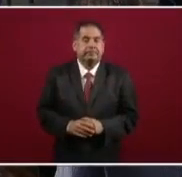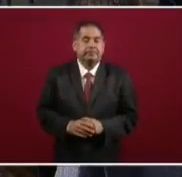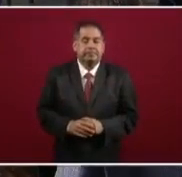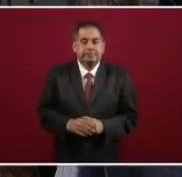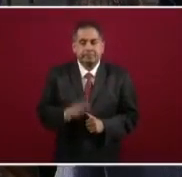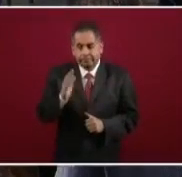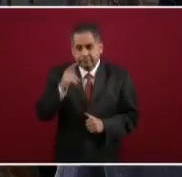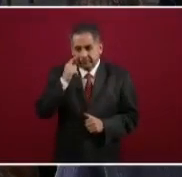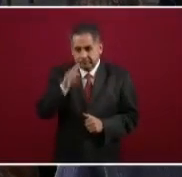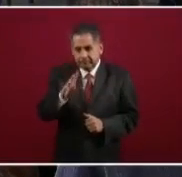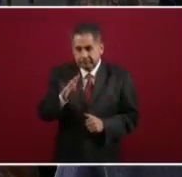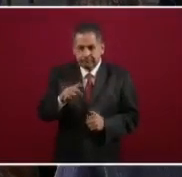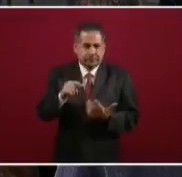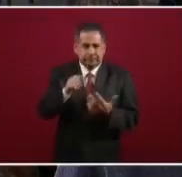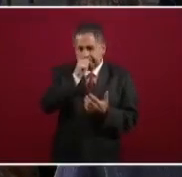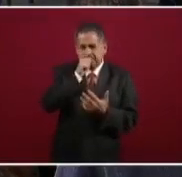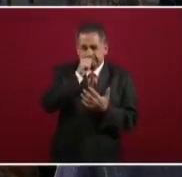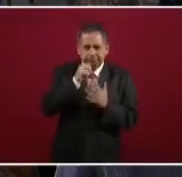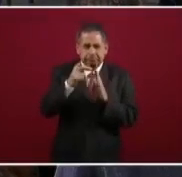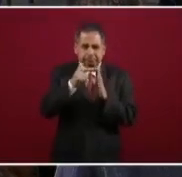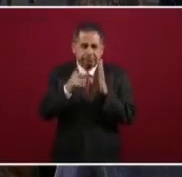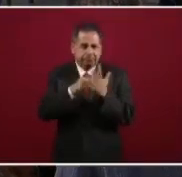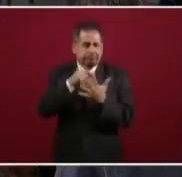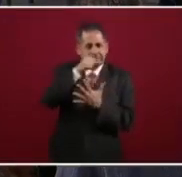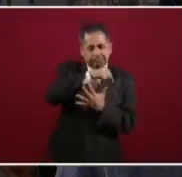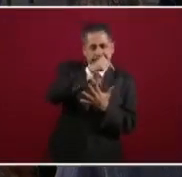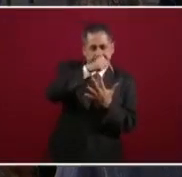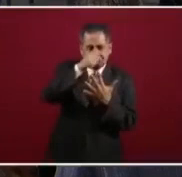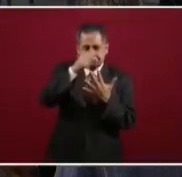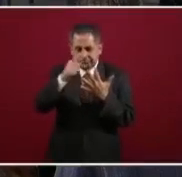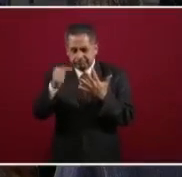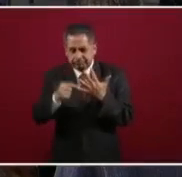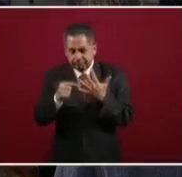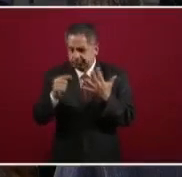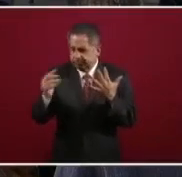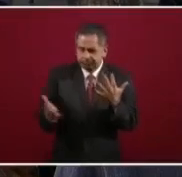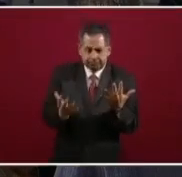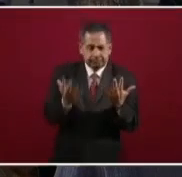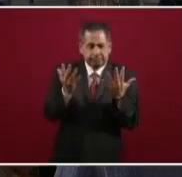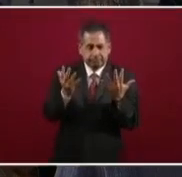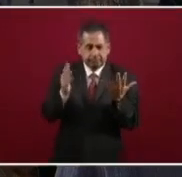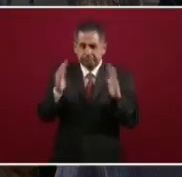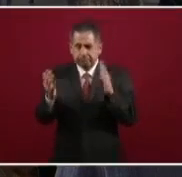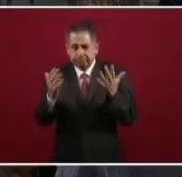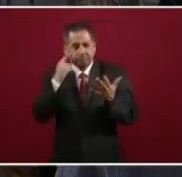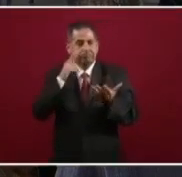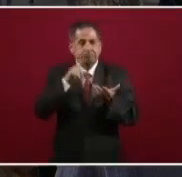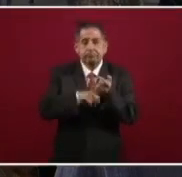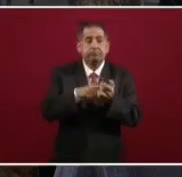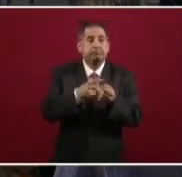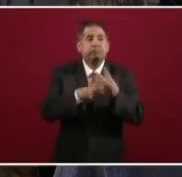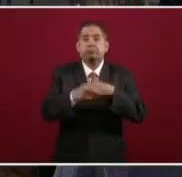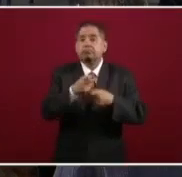habría que ver todos los indicadores no solo el decrecimiento